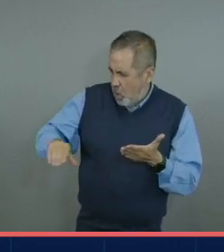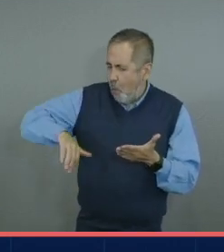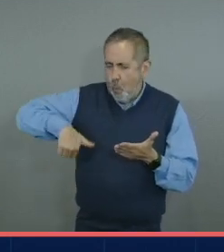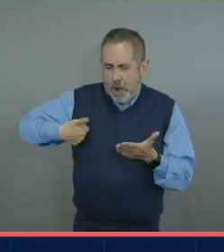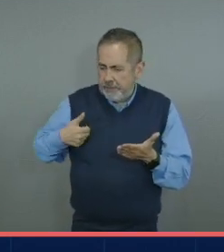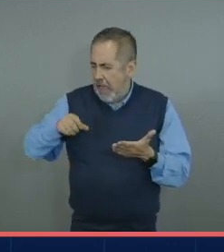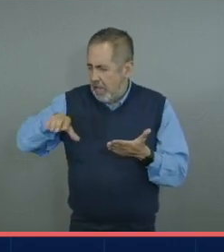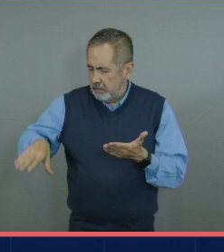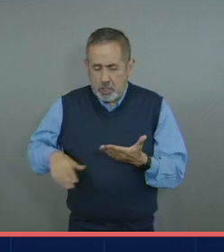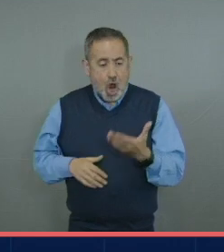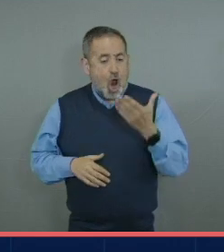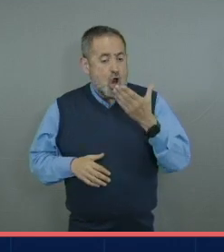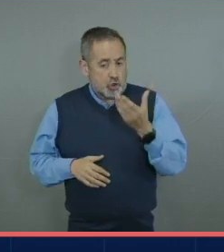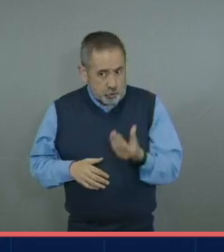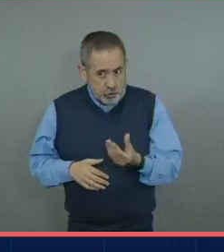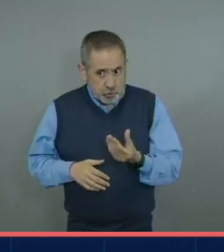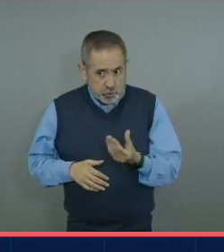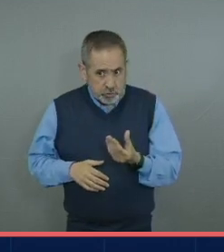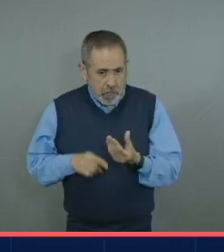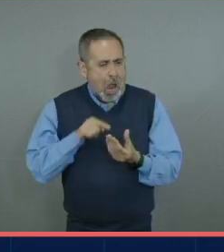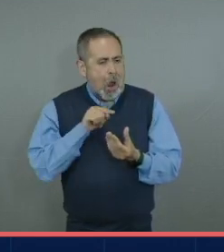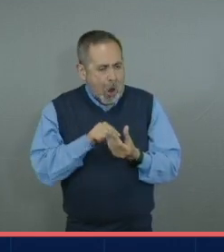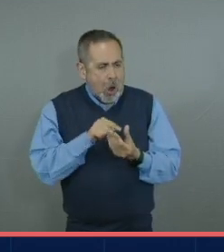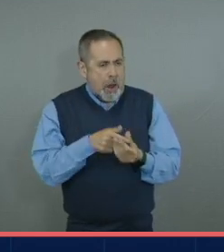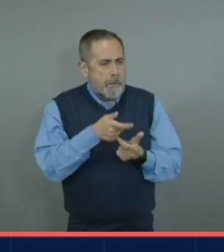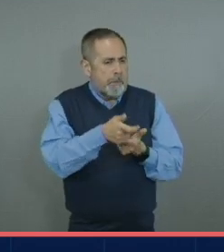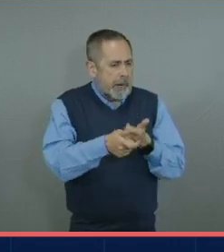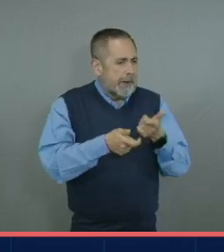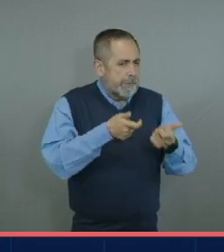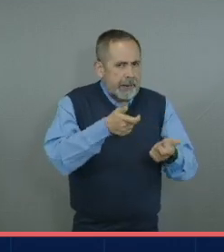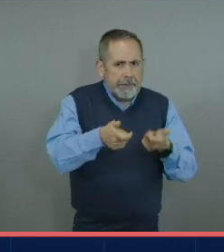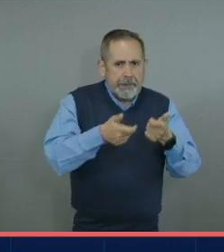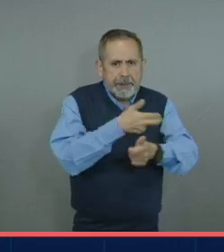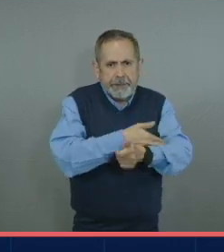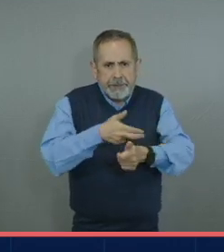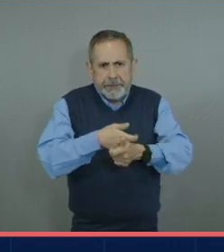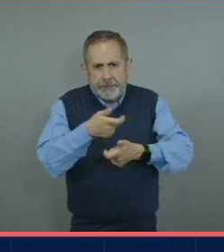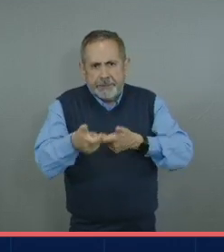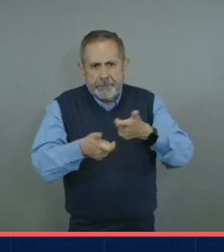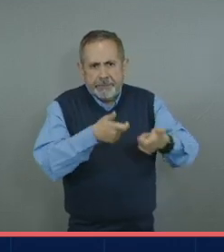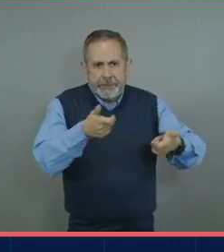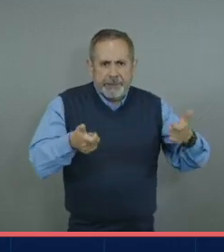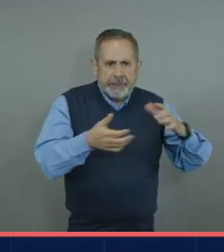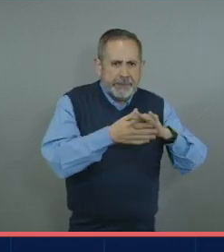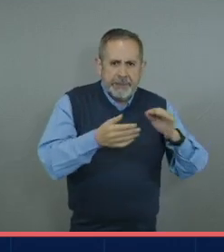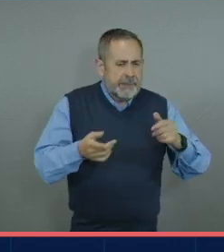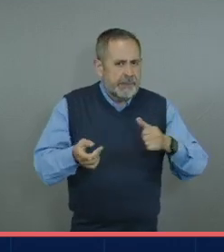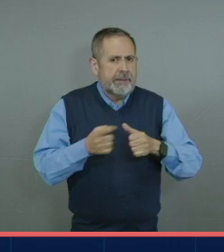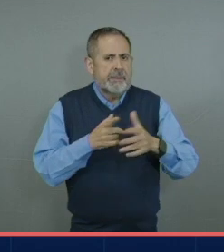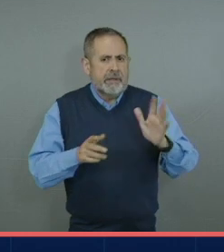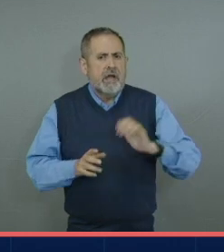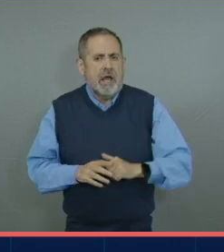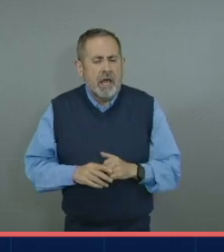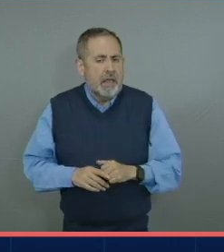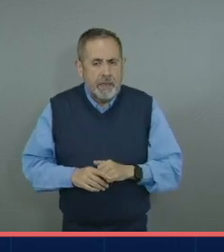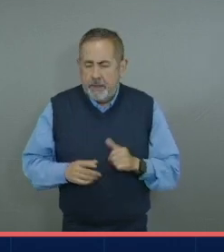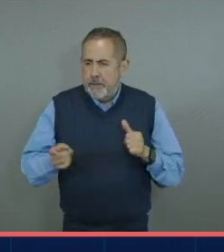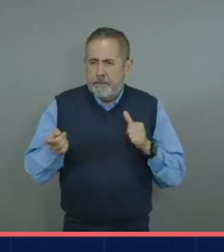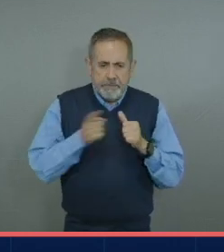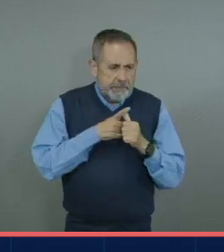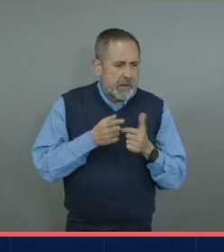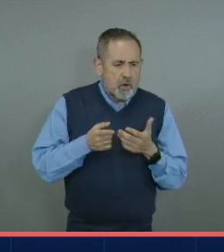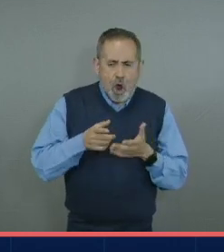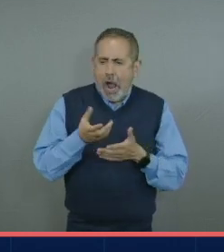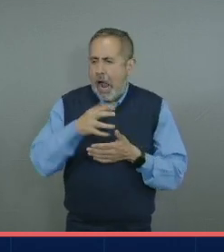Y después ya empieza a cumplir con sus gastos empresariales. Paga la nómina, paga